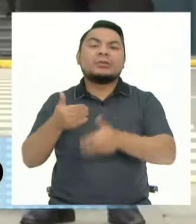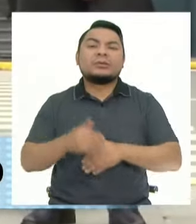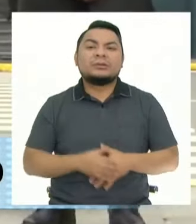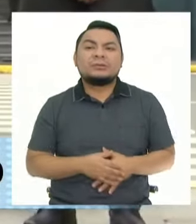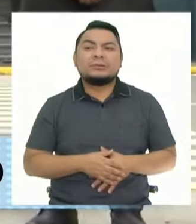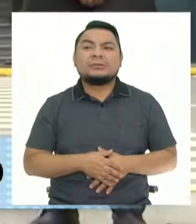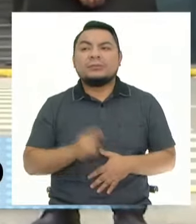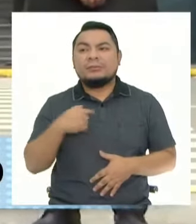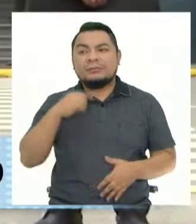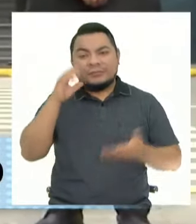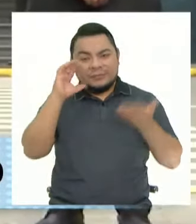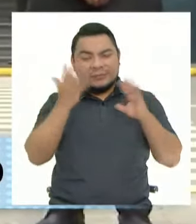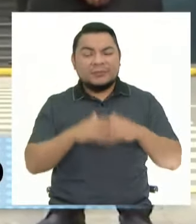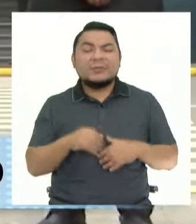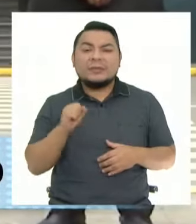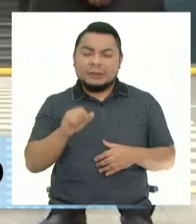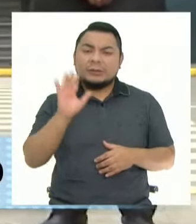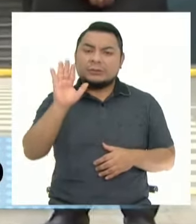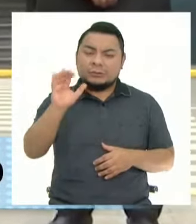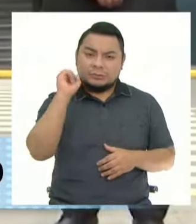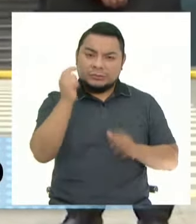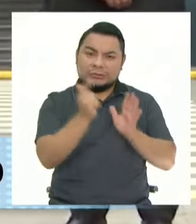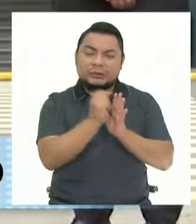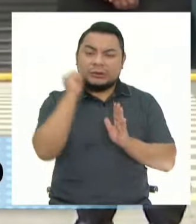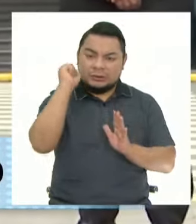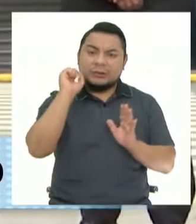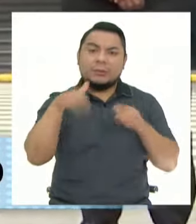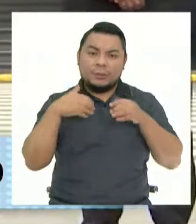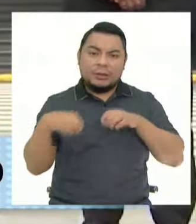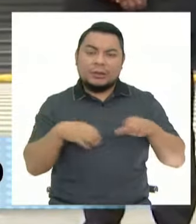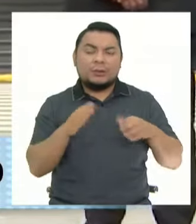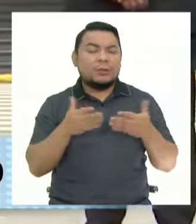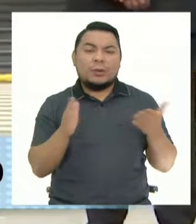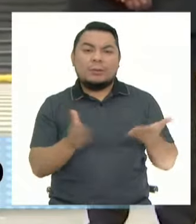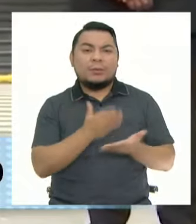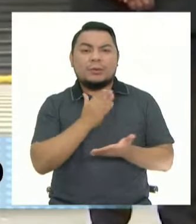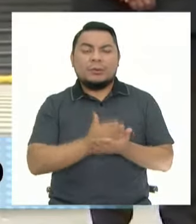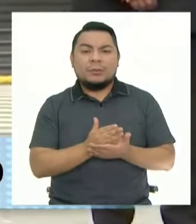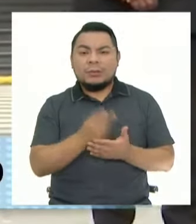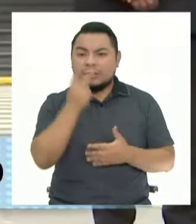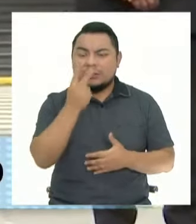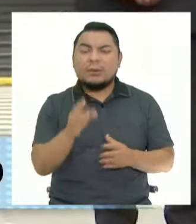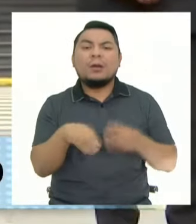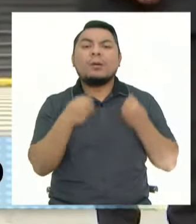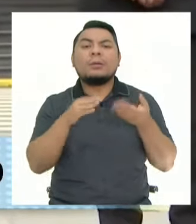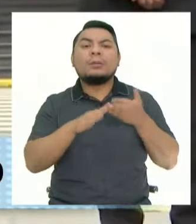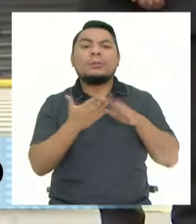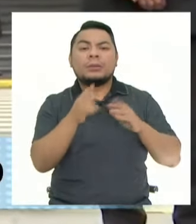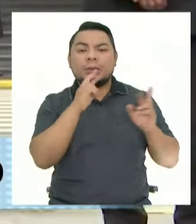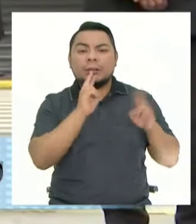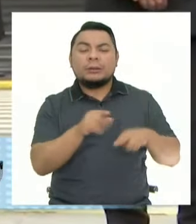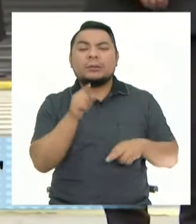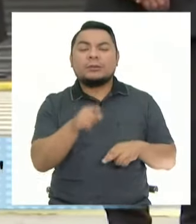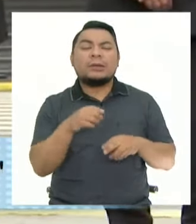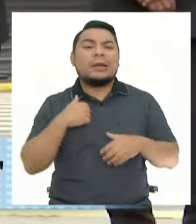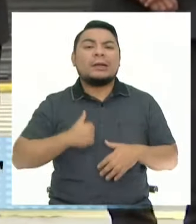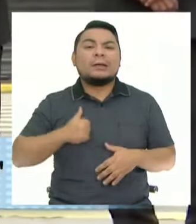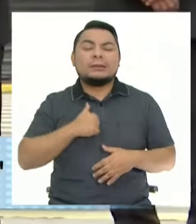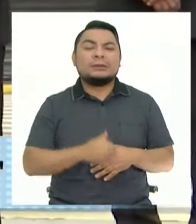parece que están en su legítimo derecho, pueden hacerlo, no hay ningún problema. Veremos más bien cómo la población responde a este tipo de